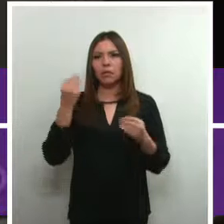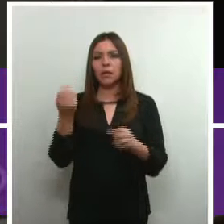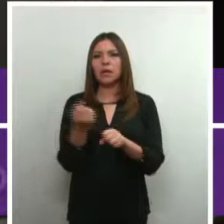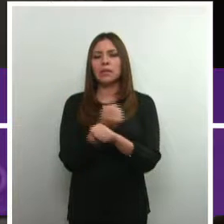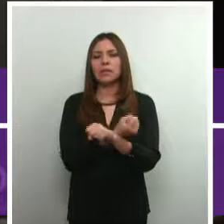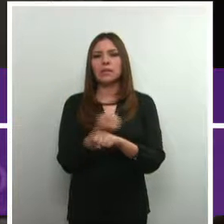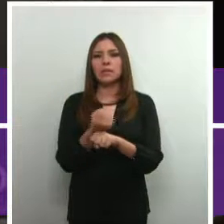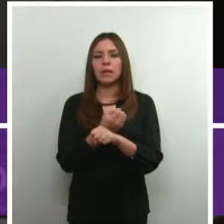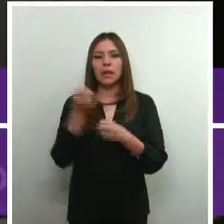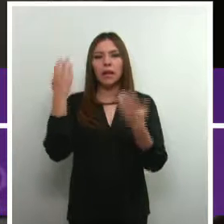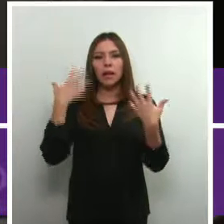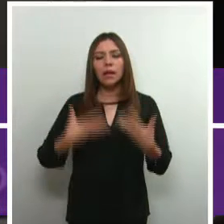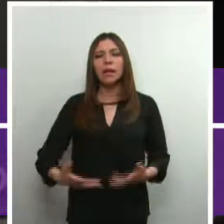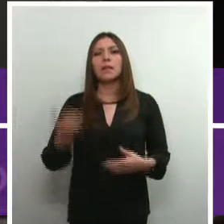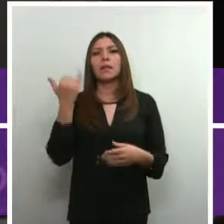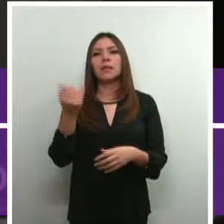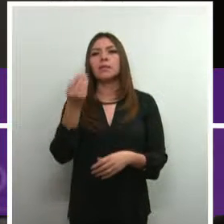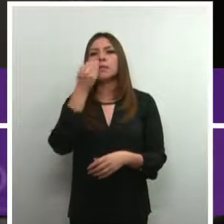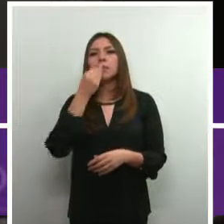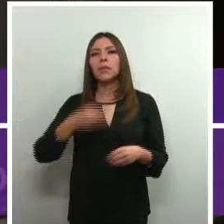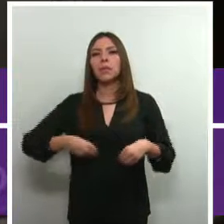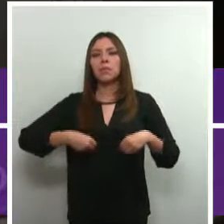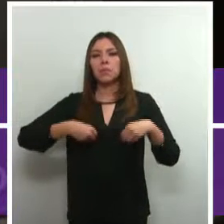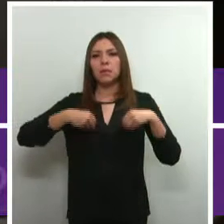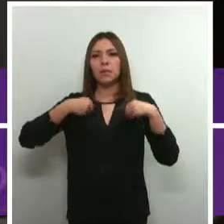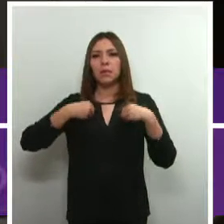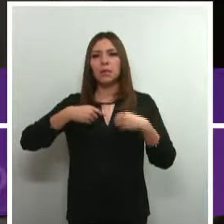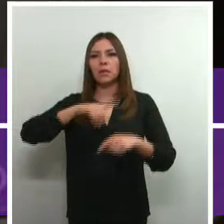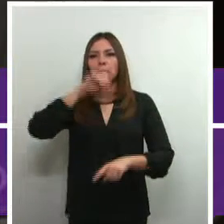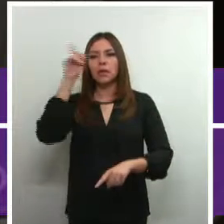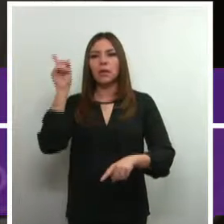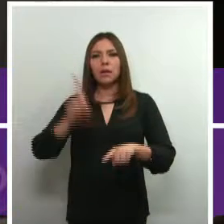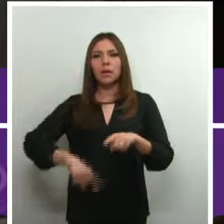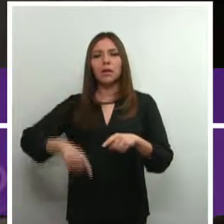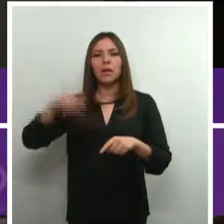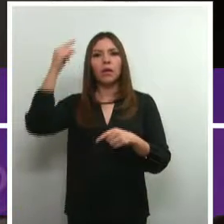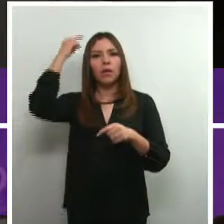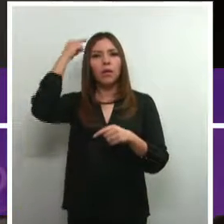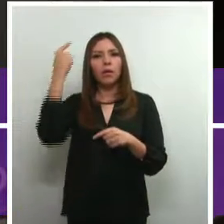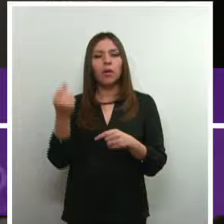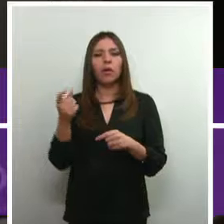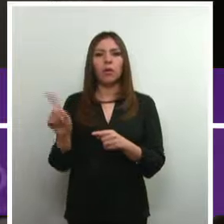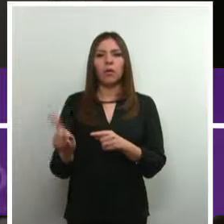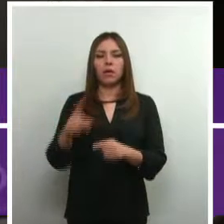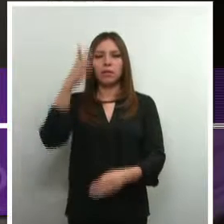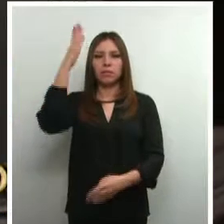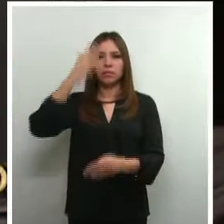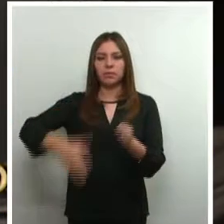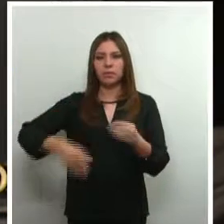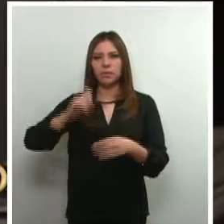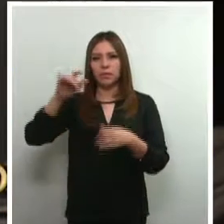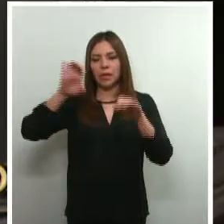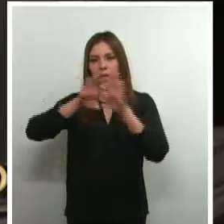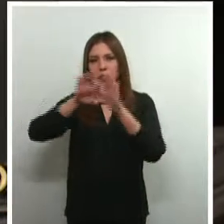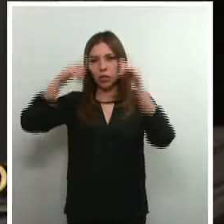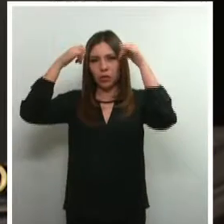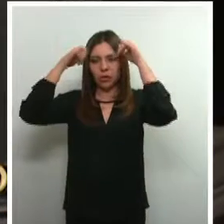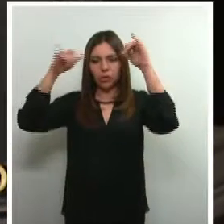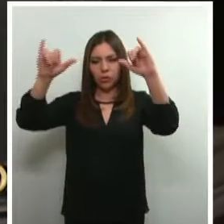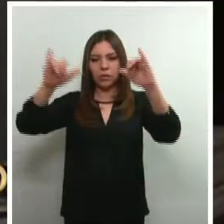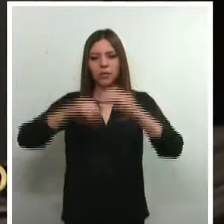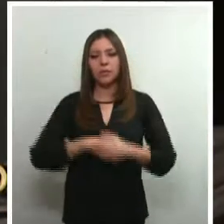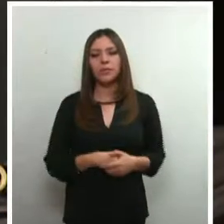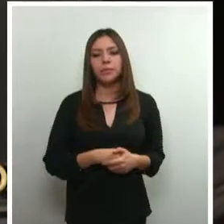de sangre y aún vivos les cortan el rabo y las orejas. Quiero decirles